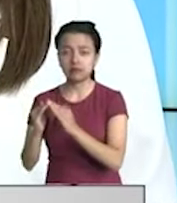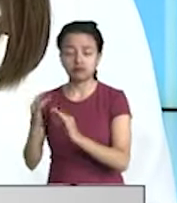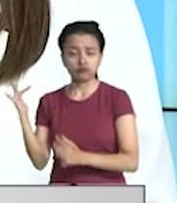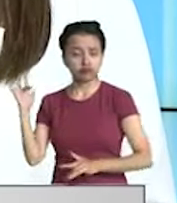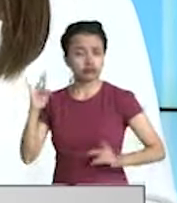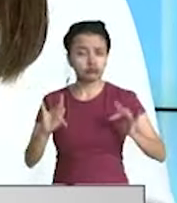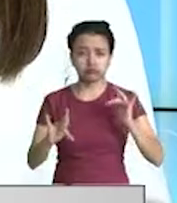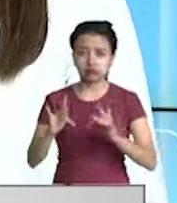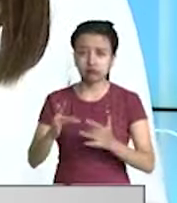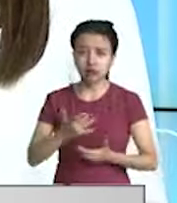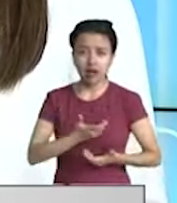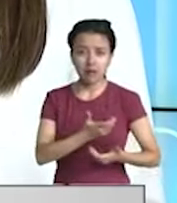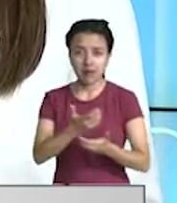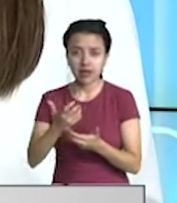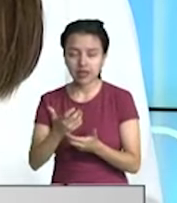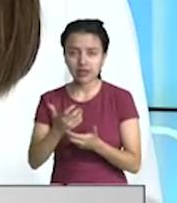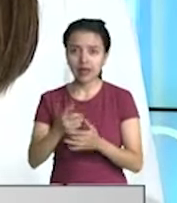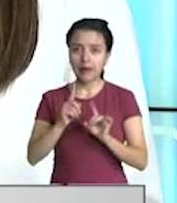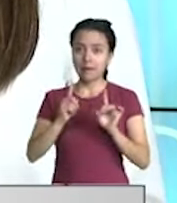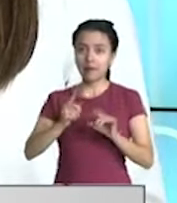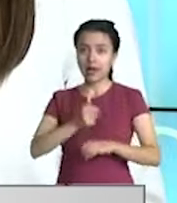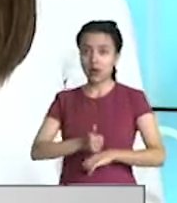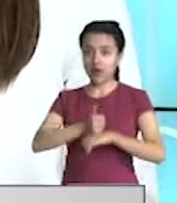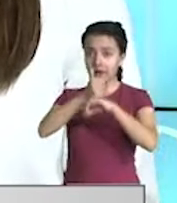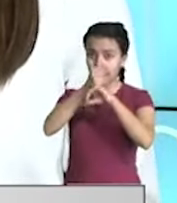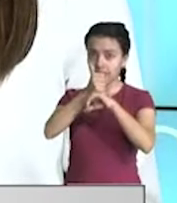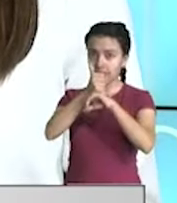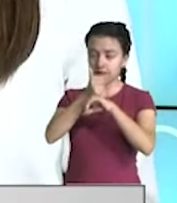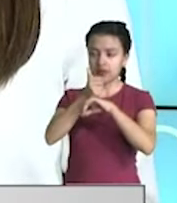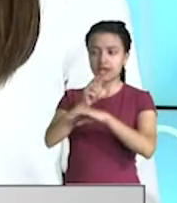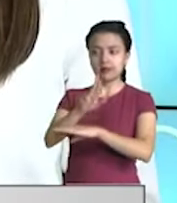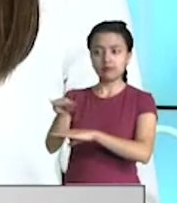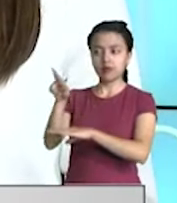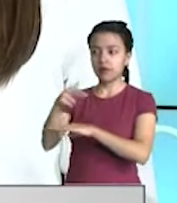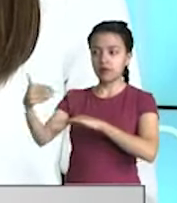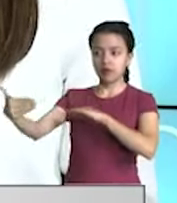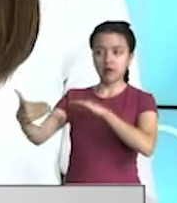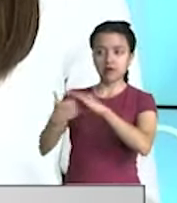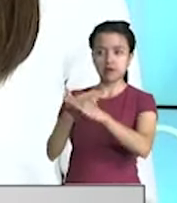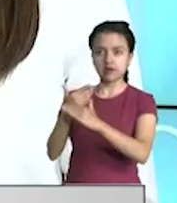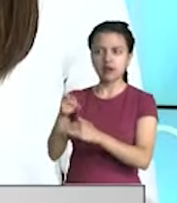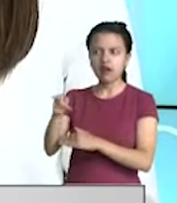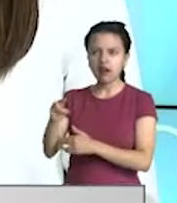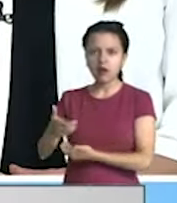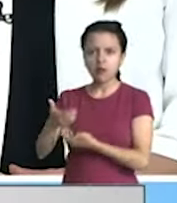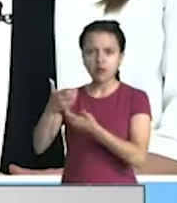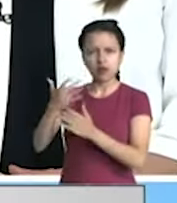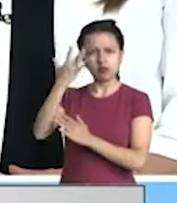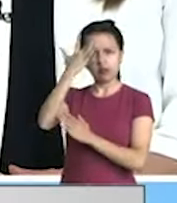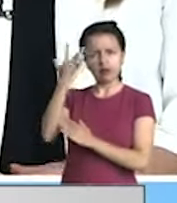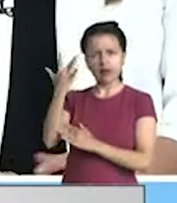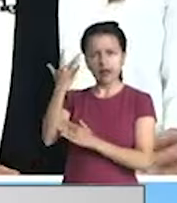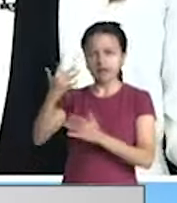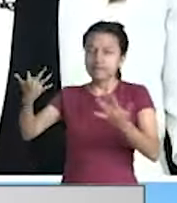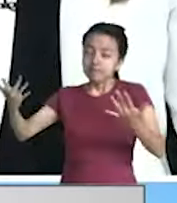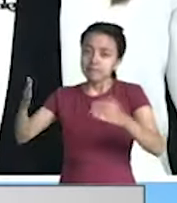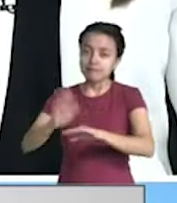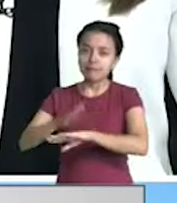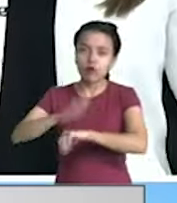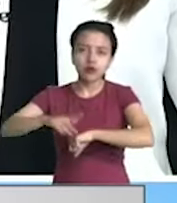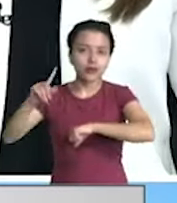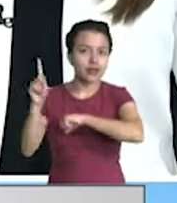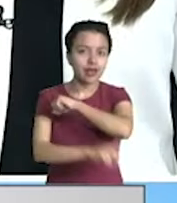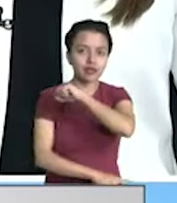de la compañía no dejó ingresar a los bomberos. Las autoridades analizan sanciones a la compañía. Ramiro Cañas con la información.